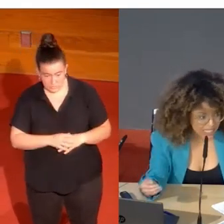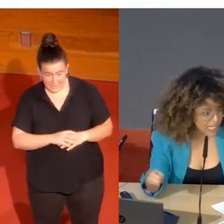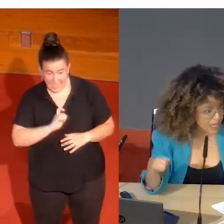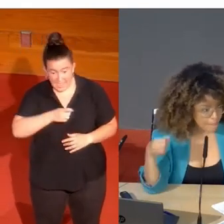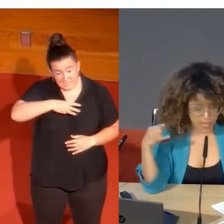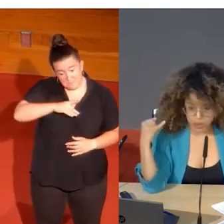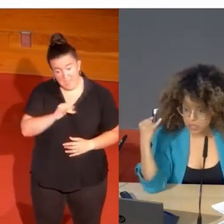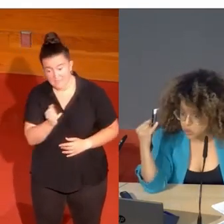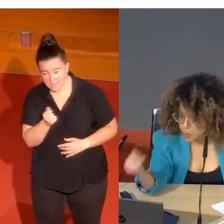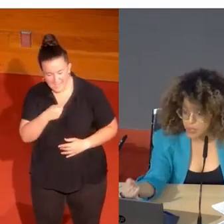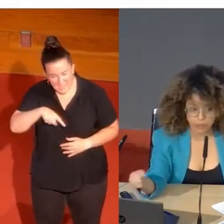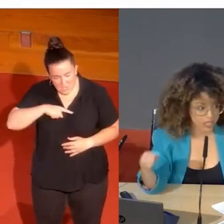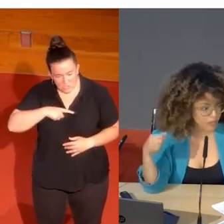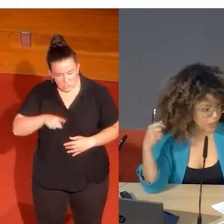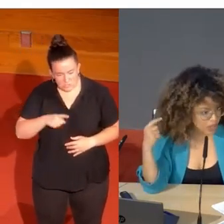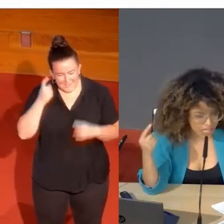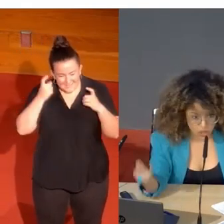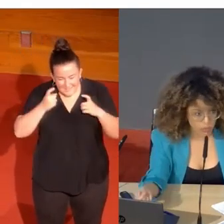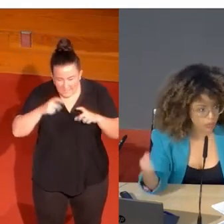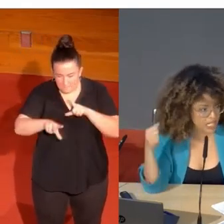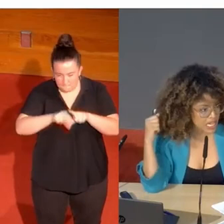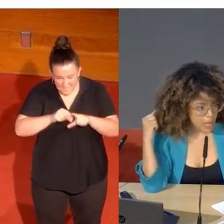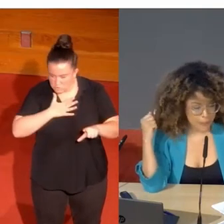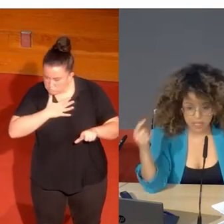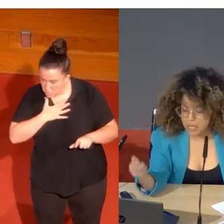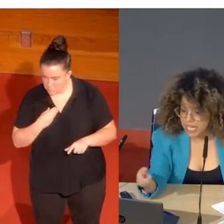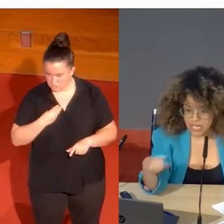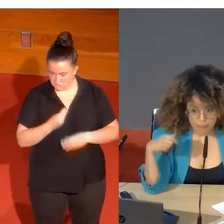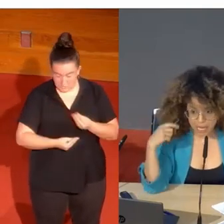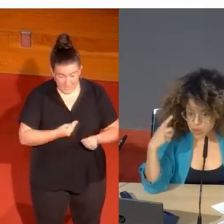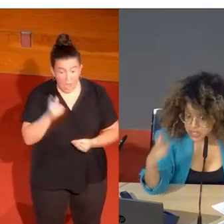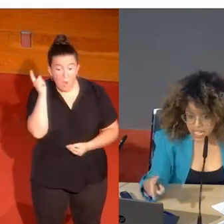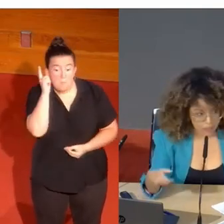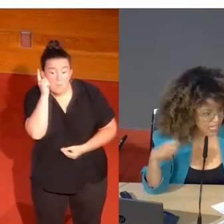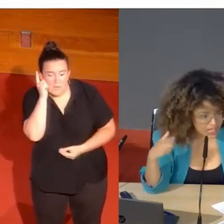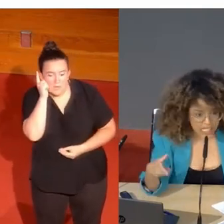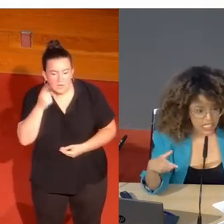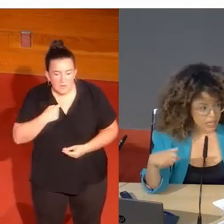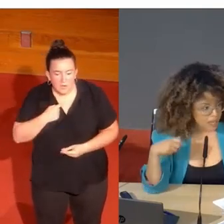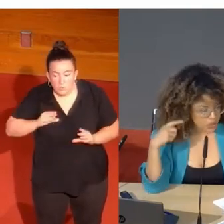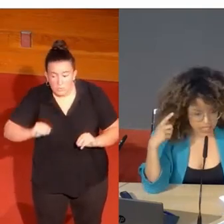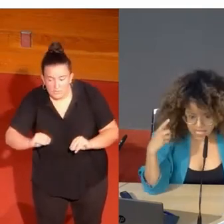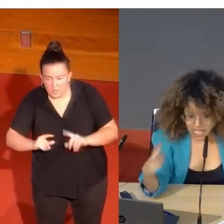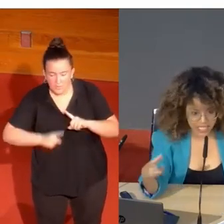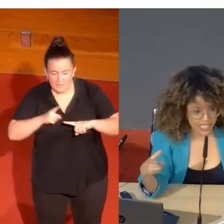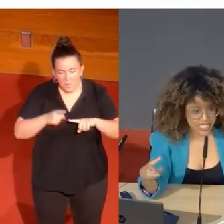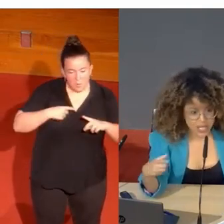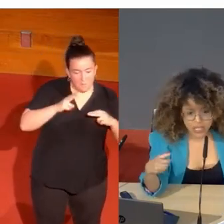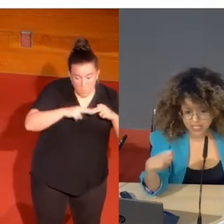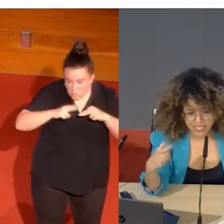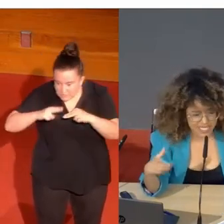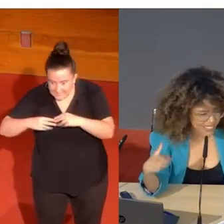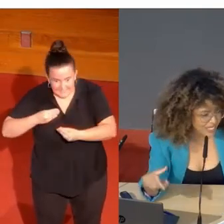se las ingenian para montar sus propios vídeos para utilizar los móviles para para para montar para hacer para utilizar las